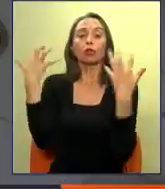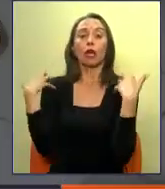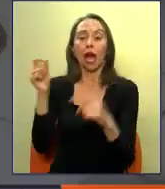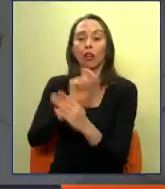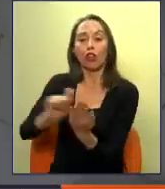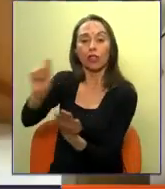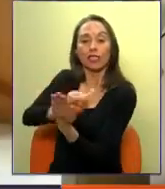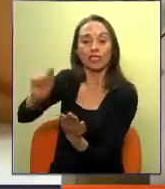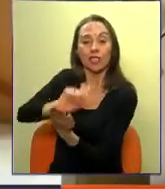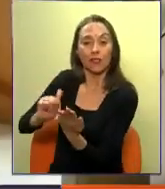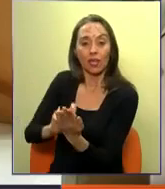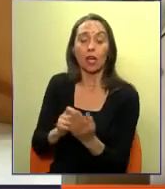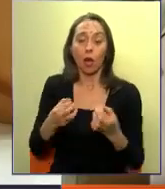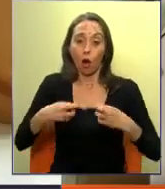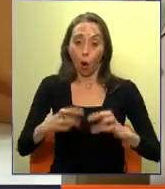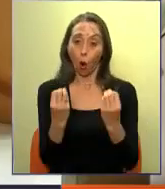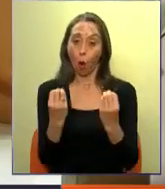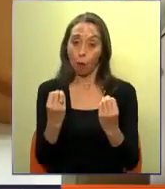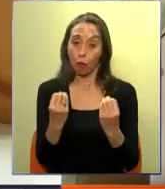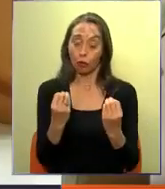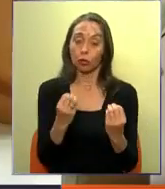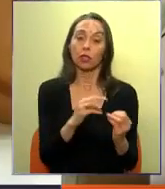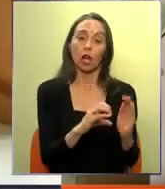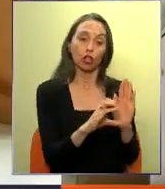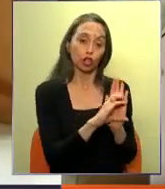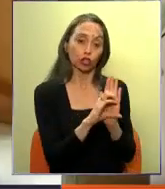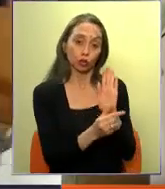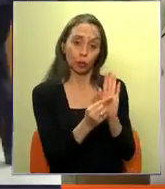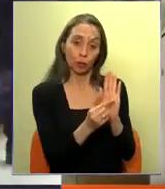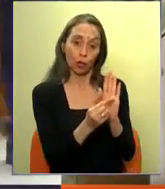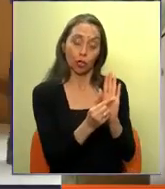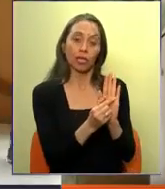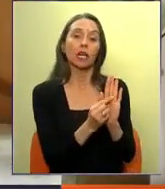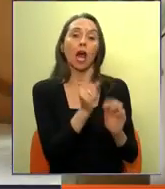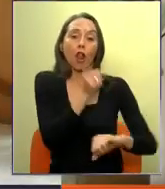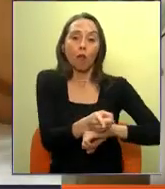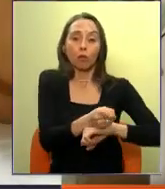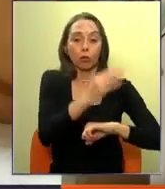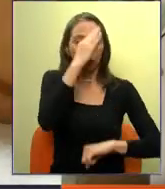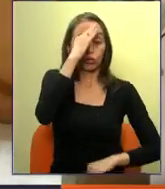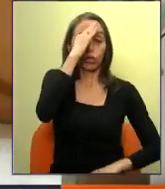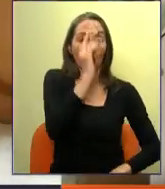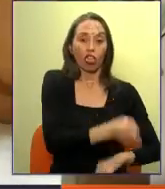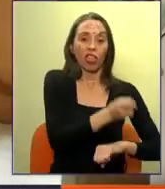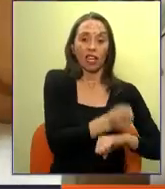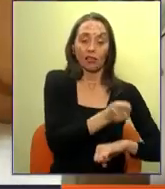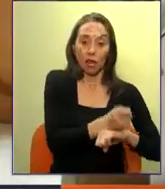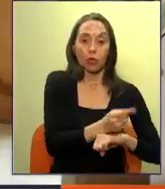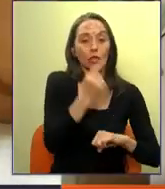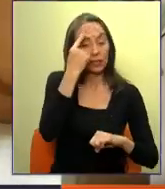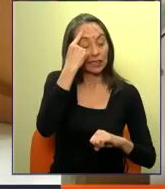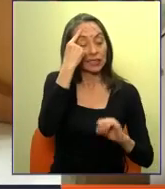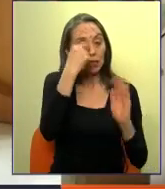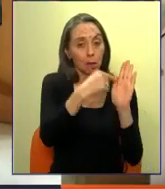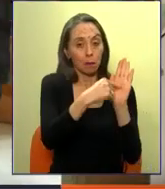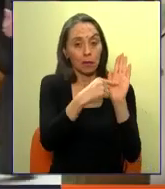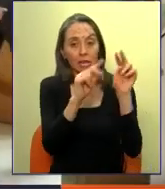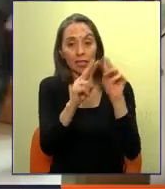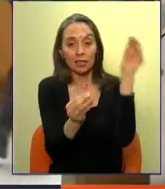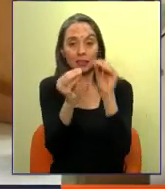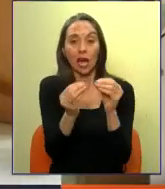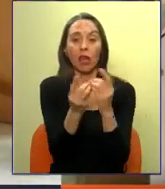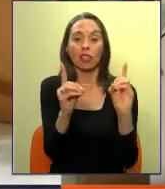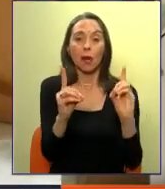una gran oportunidad para además transitar de una Constitución que fue impuesta en dictadura y que está pensada bajo la lógica de la democracia